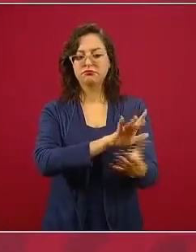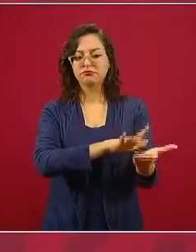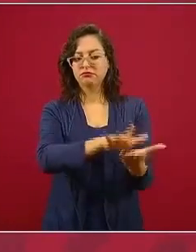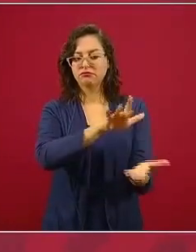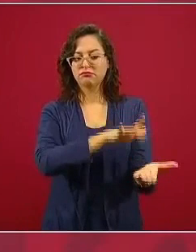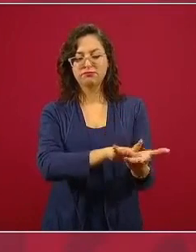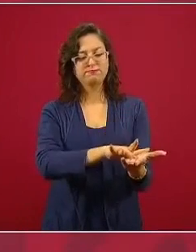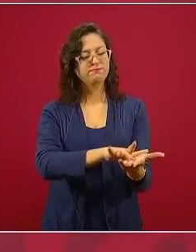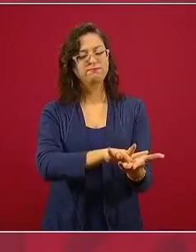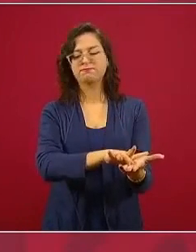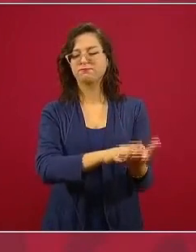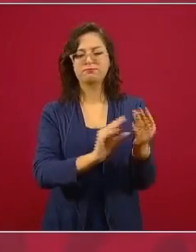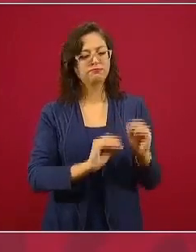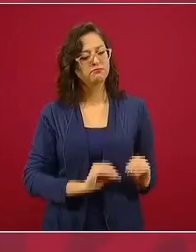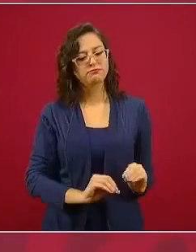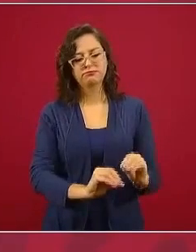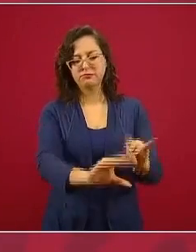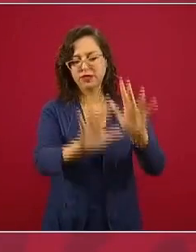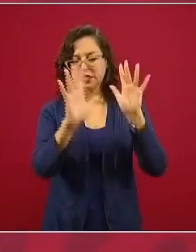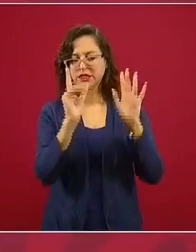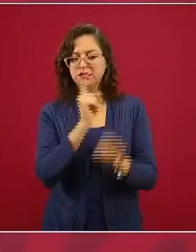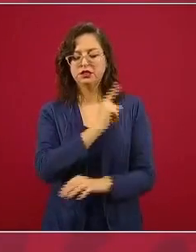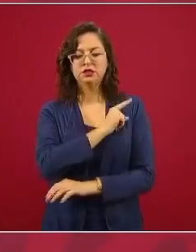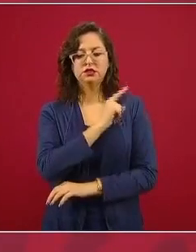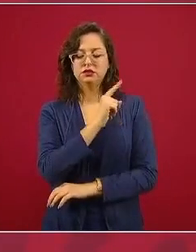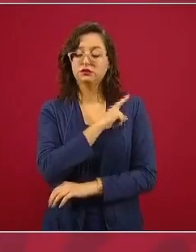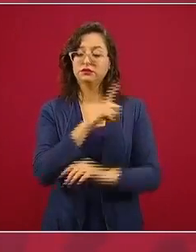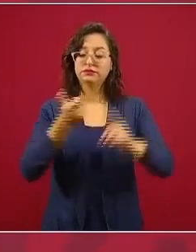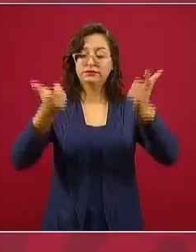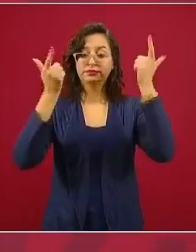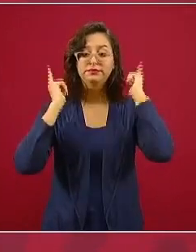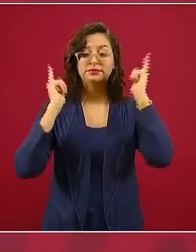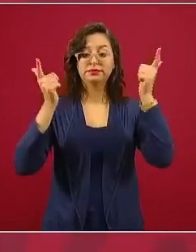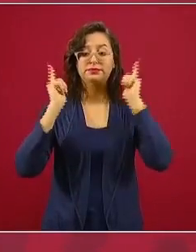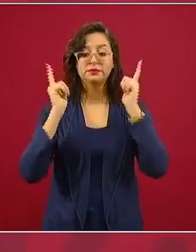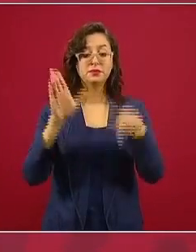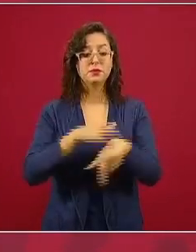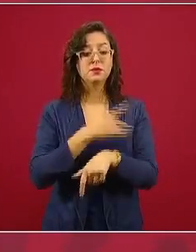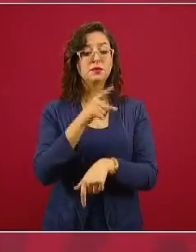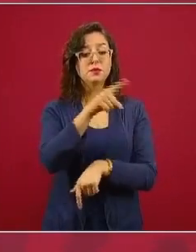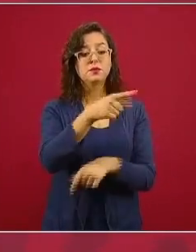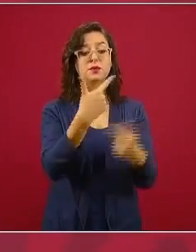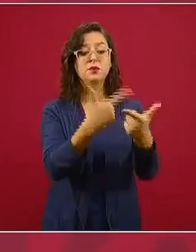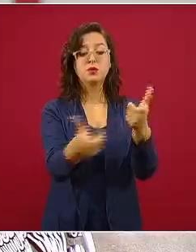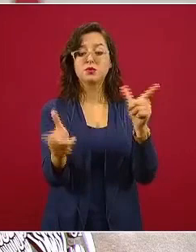apoyando a estos grupos que causan daño